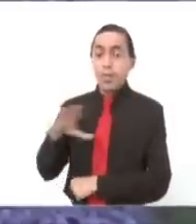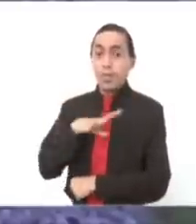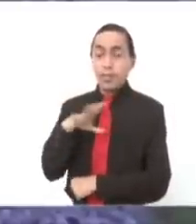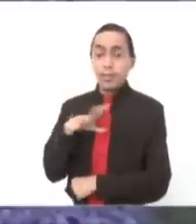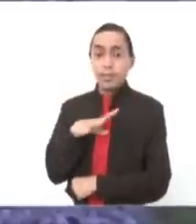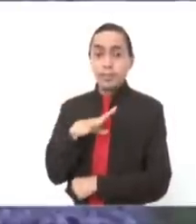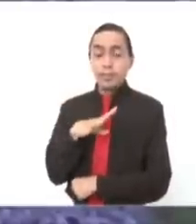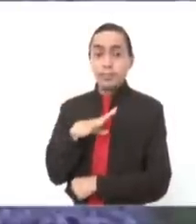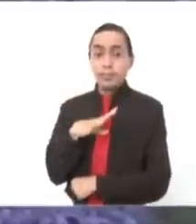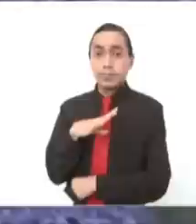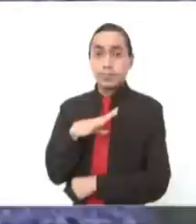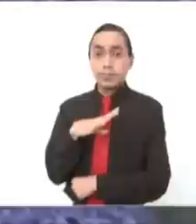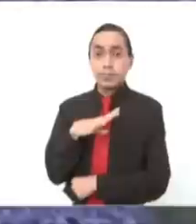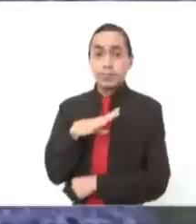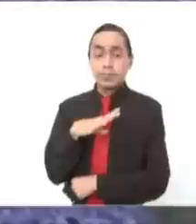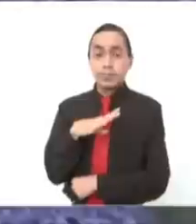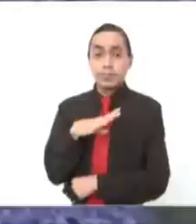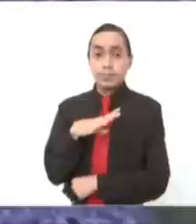que